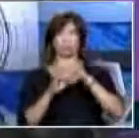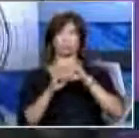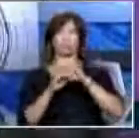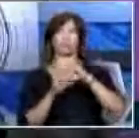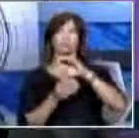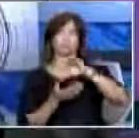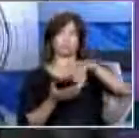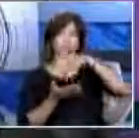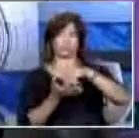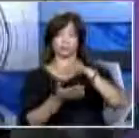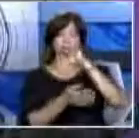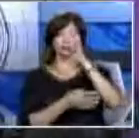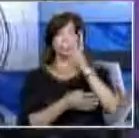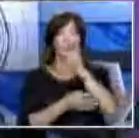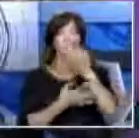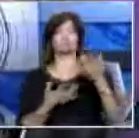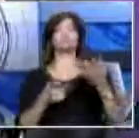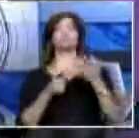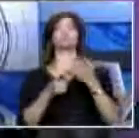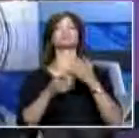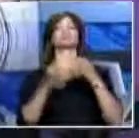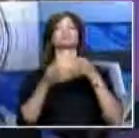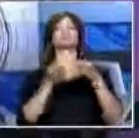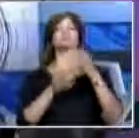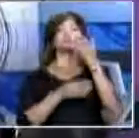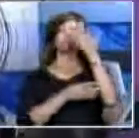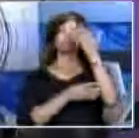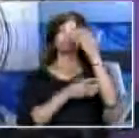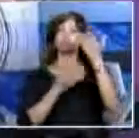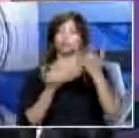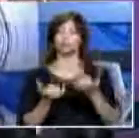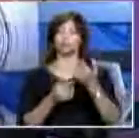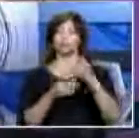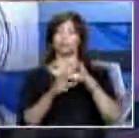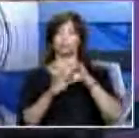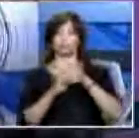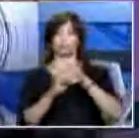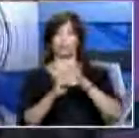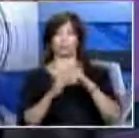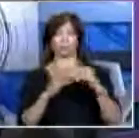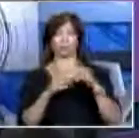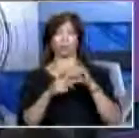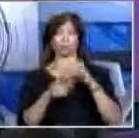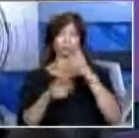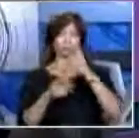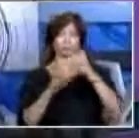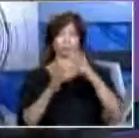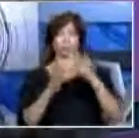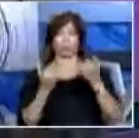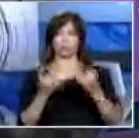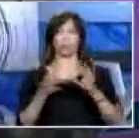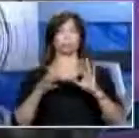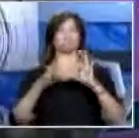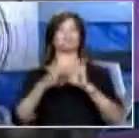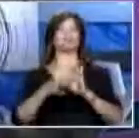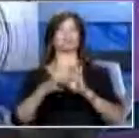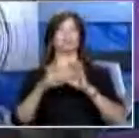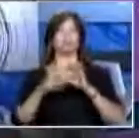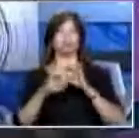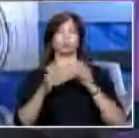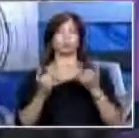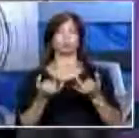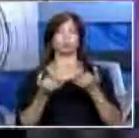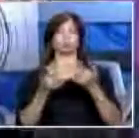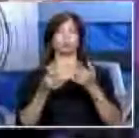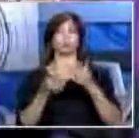central de la república dominicana esto es lo que explica el por qué hoy el banco popular dominicano en una alianza estratégica en